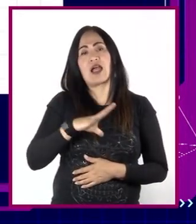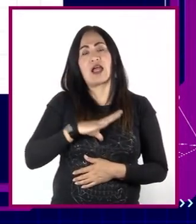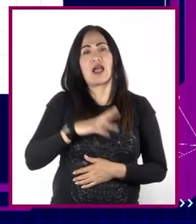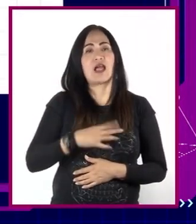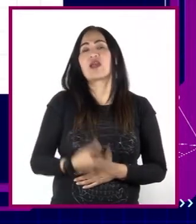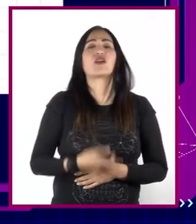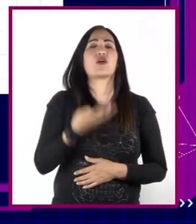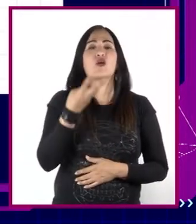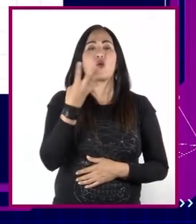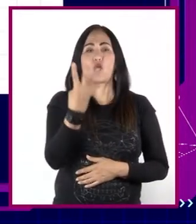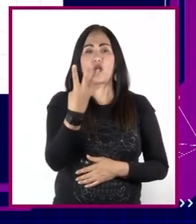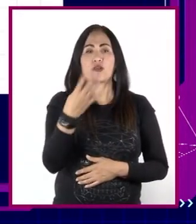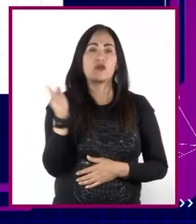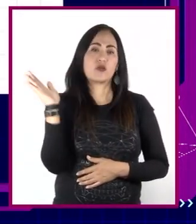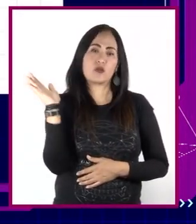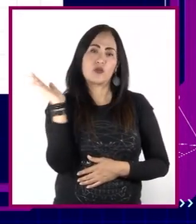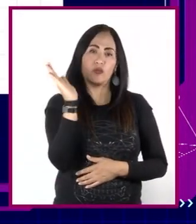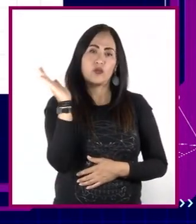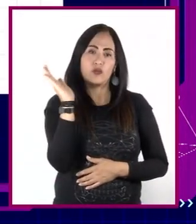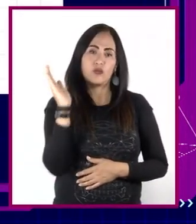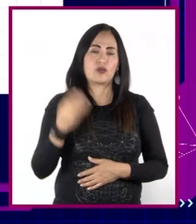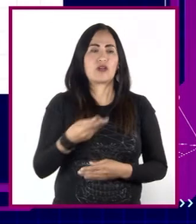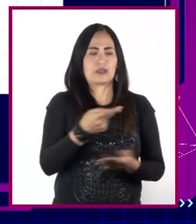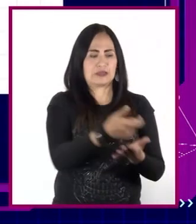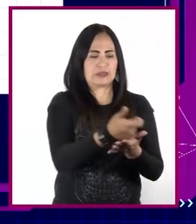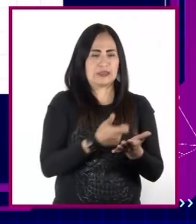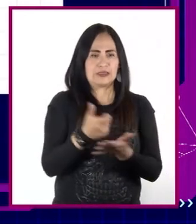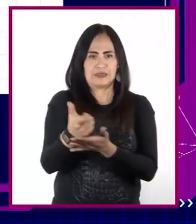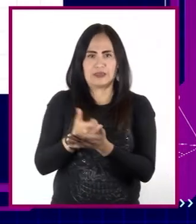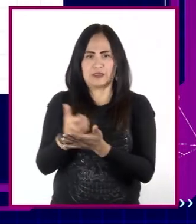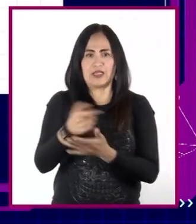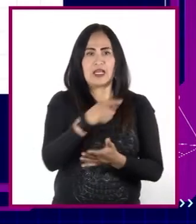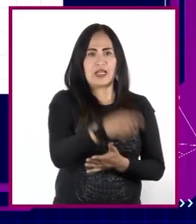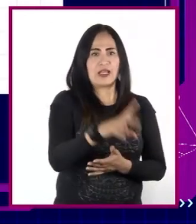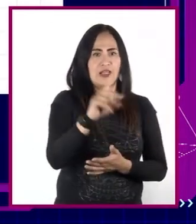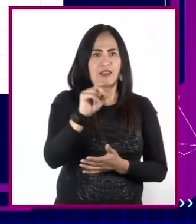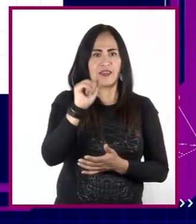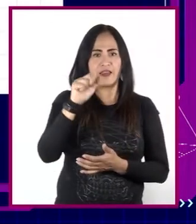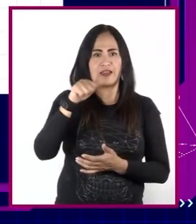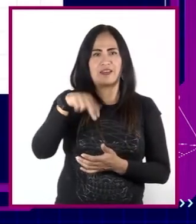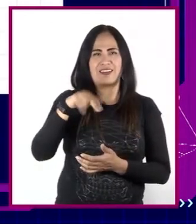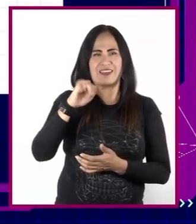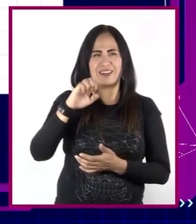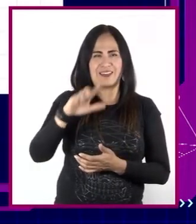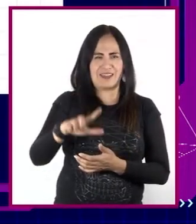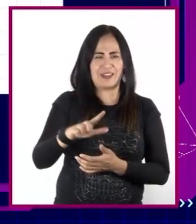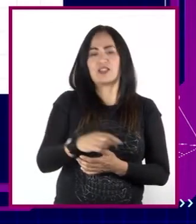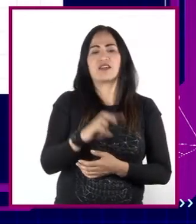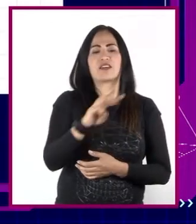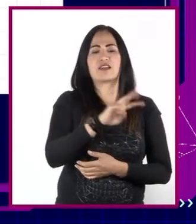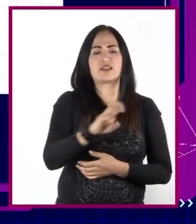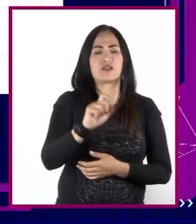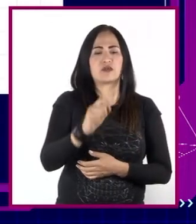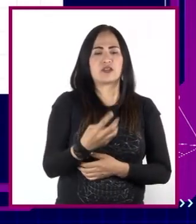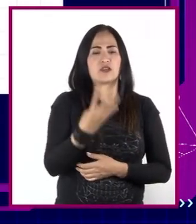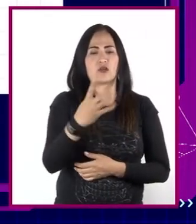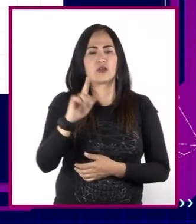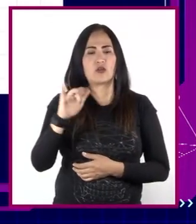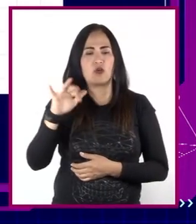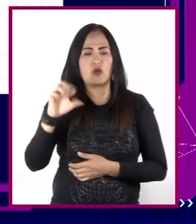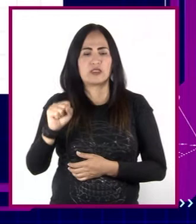que reciben propinas. Al cierre, Daniel tiene 324 pesos, Luis